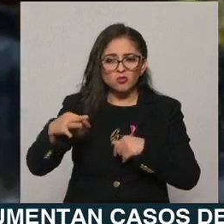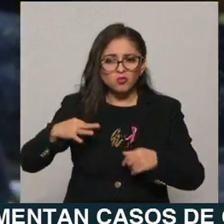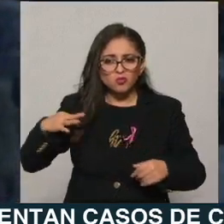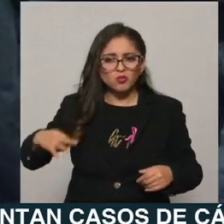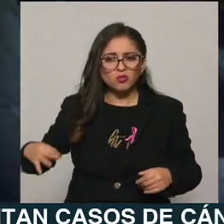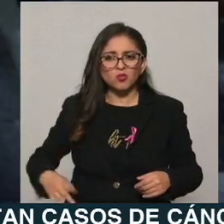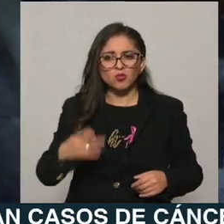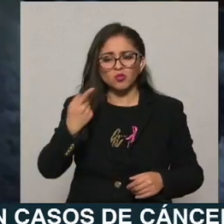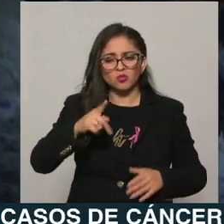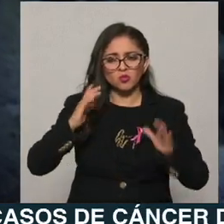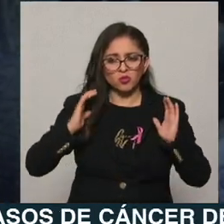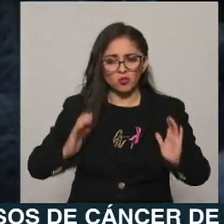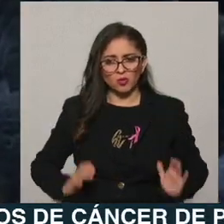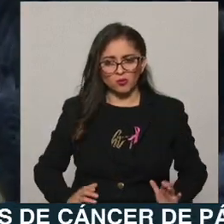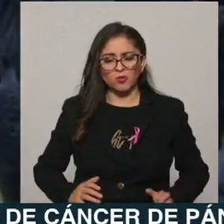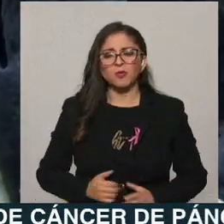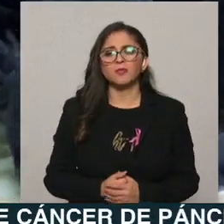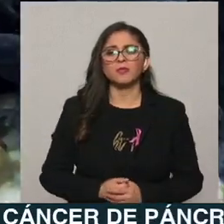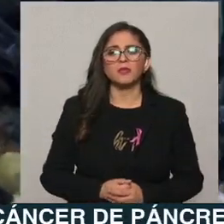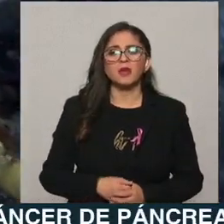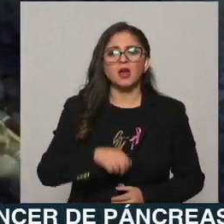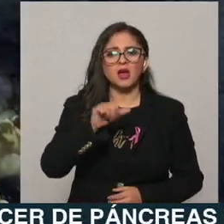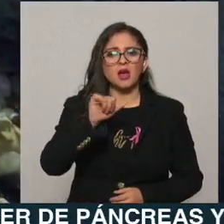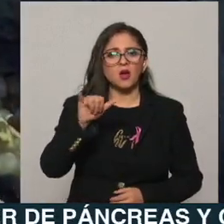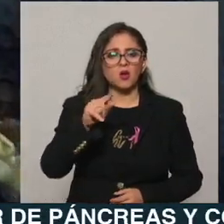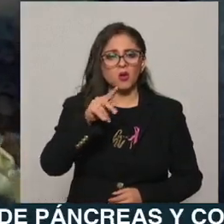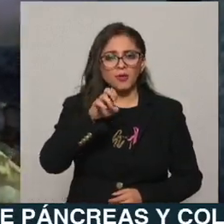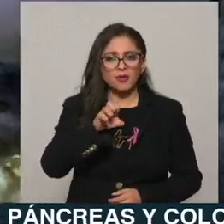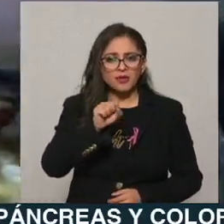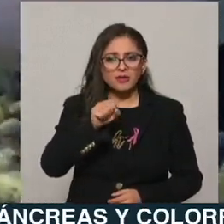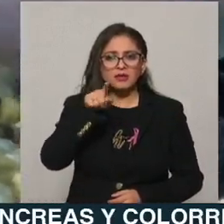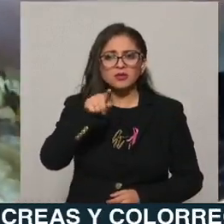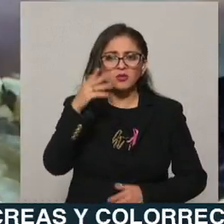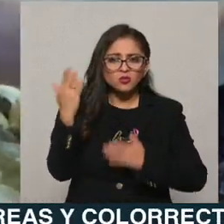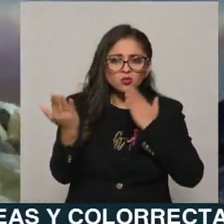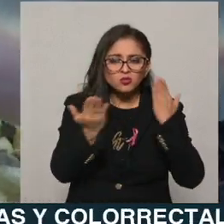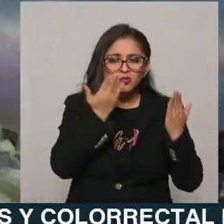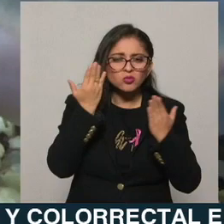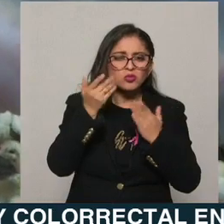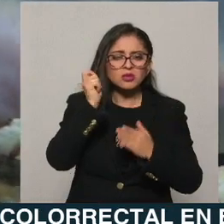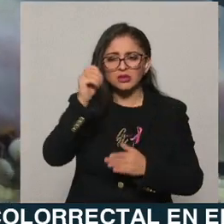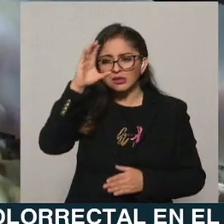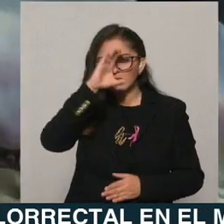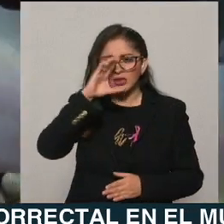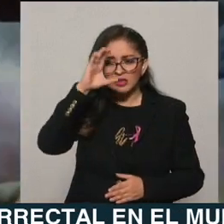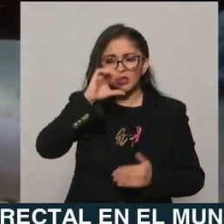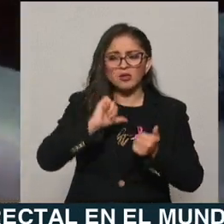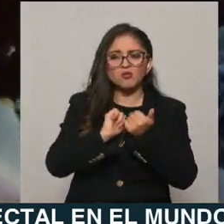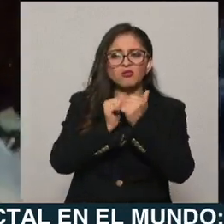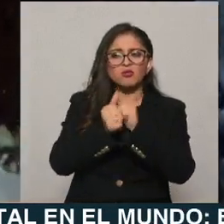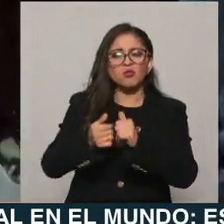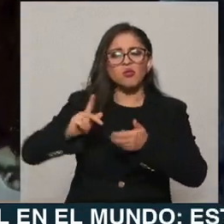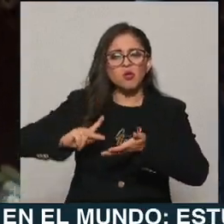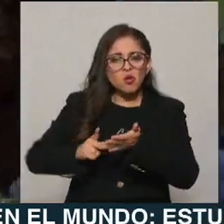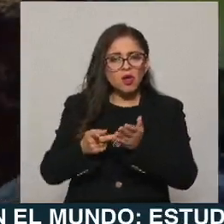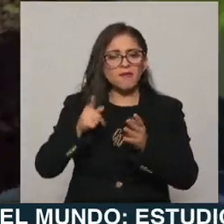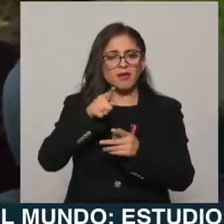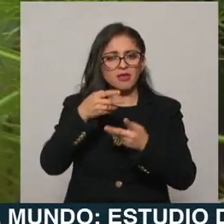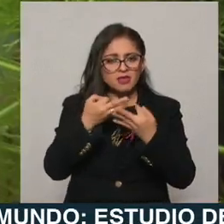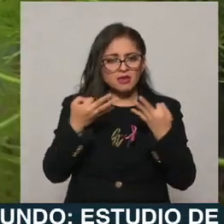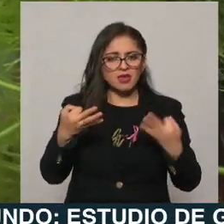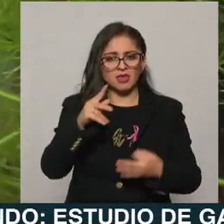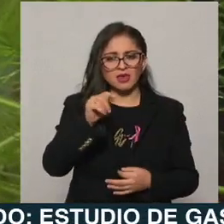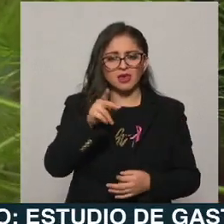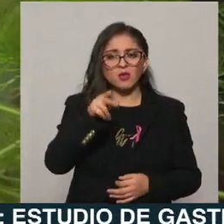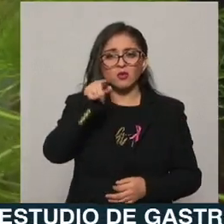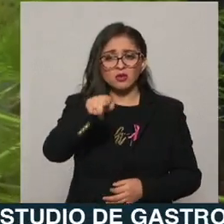cuerpo. Los ajolotes se llegan a utilizar para estudios científicos, donde se busca la regeneración de tejidos, debido a que los ajolotes